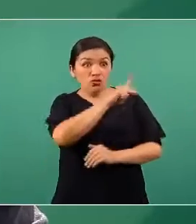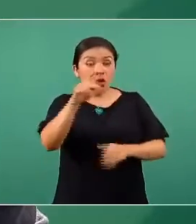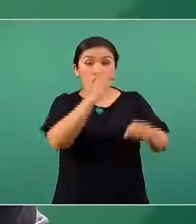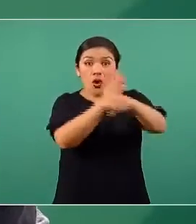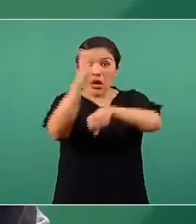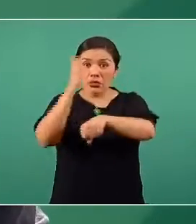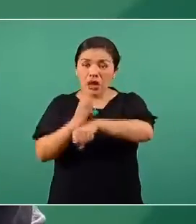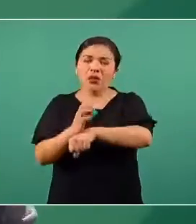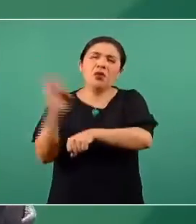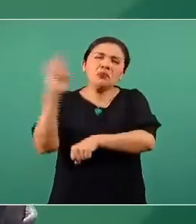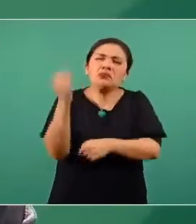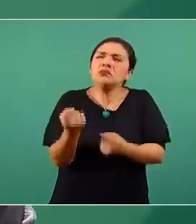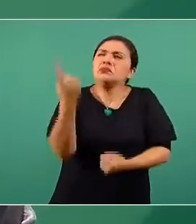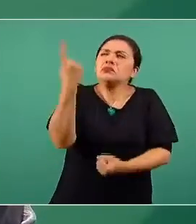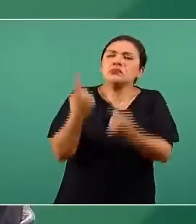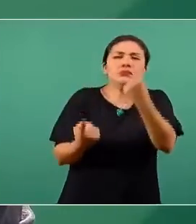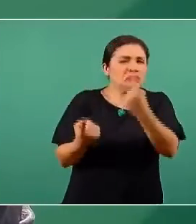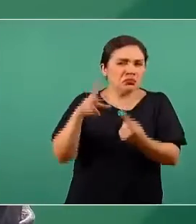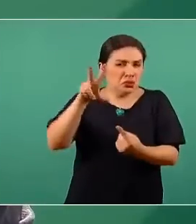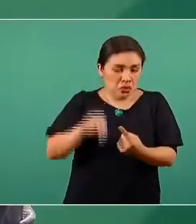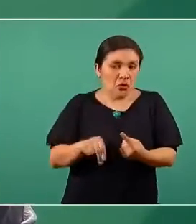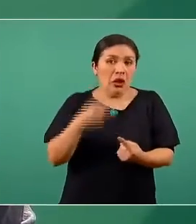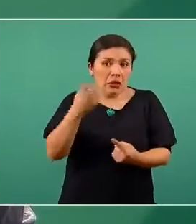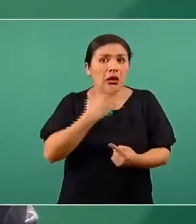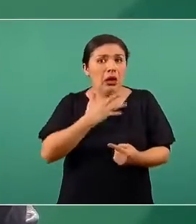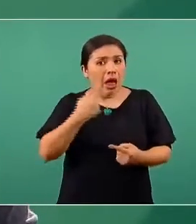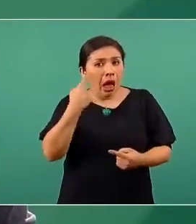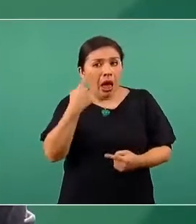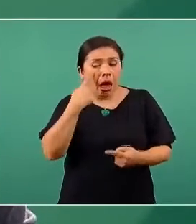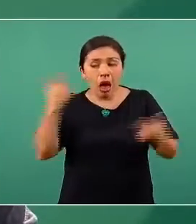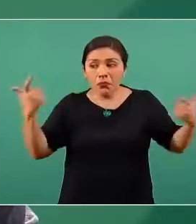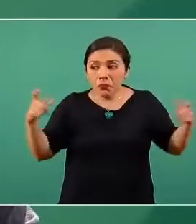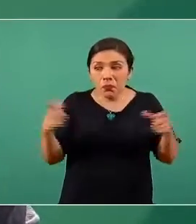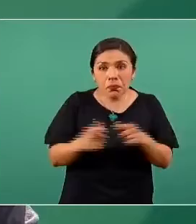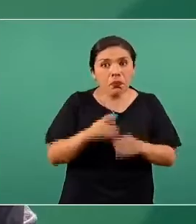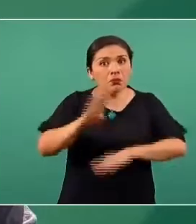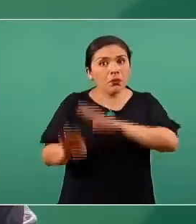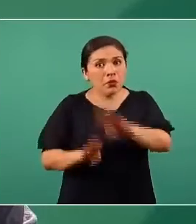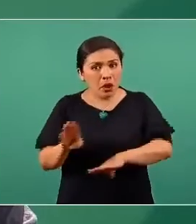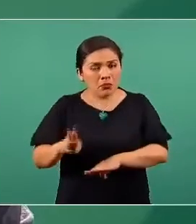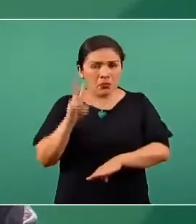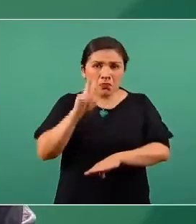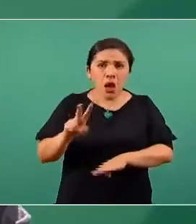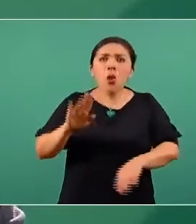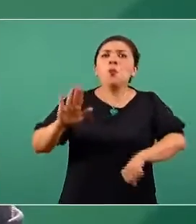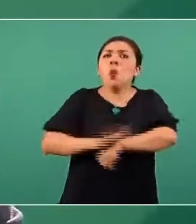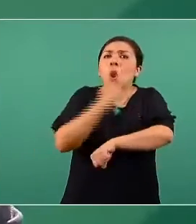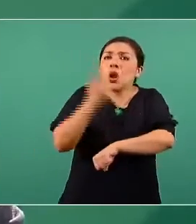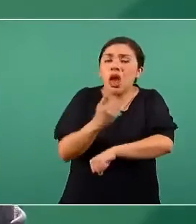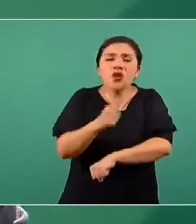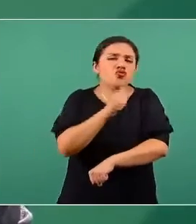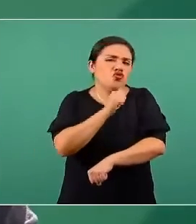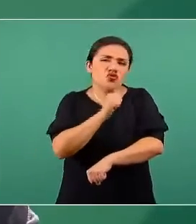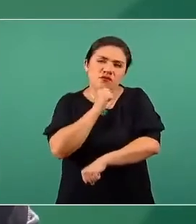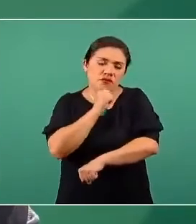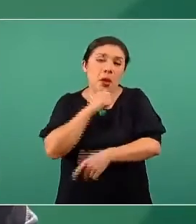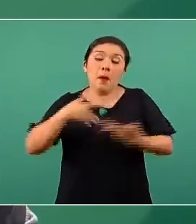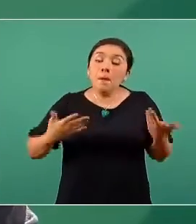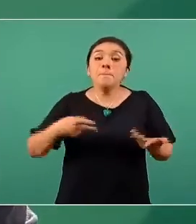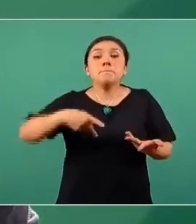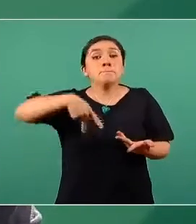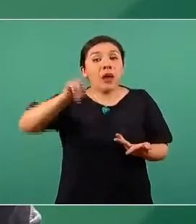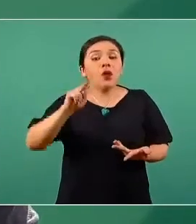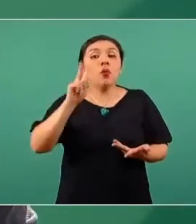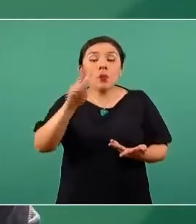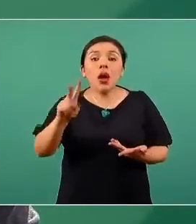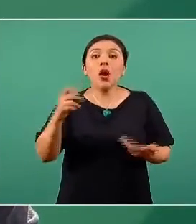mencionado, hay una tendencia de reducción. Este es un fenómeno general, no hemos observado un patrón específico, excepto porque